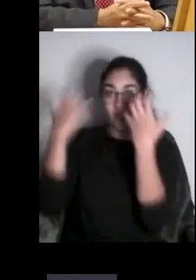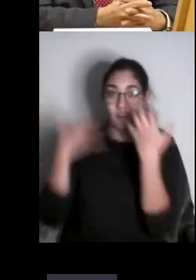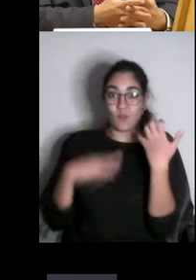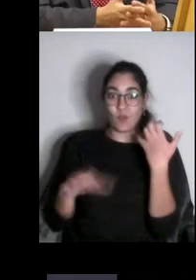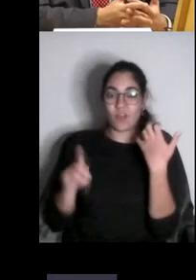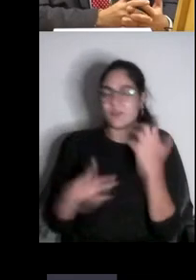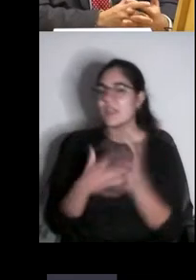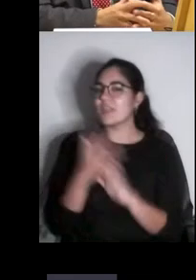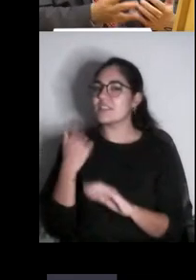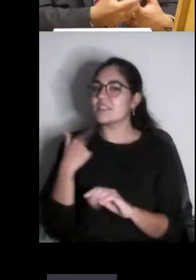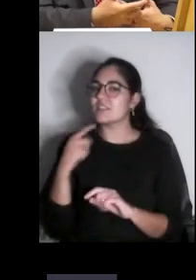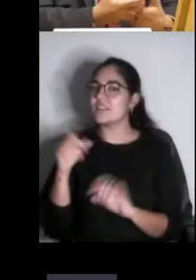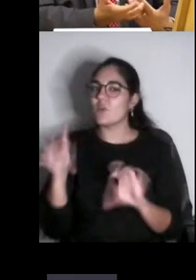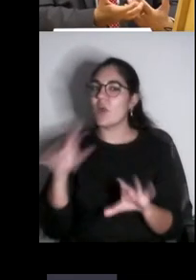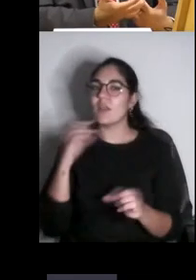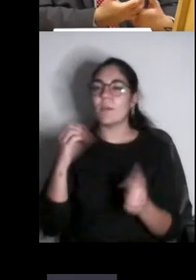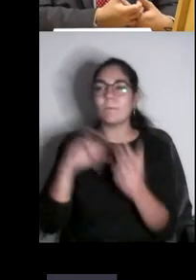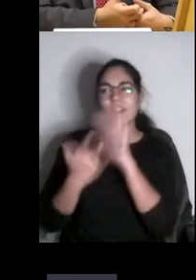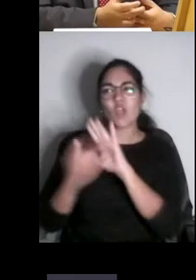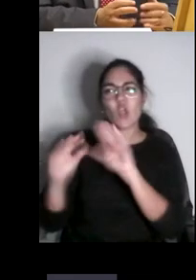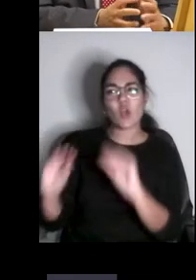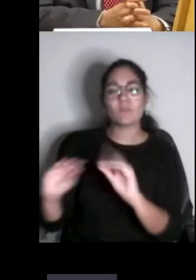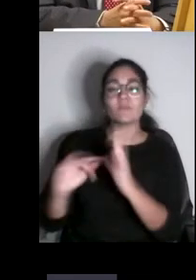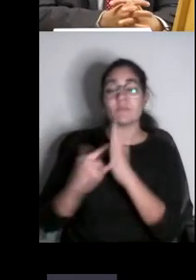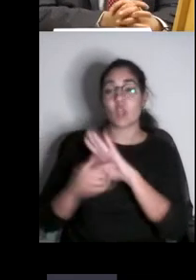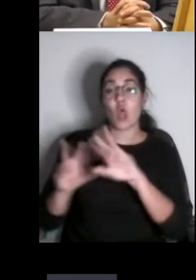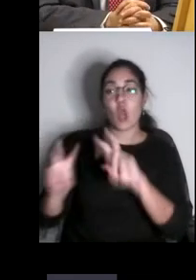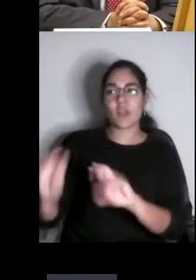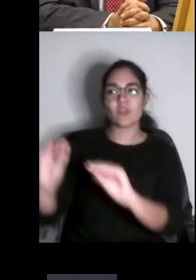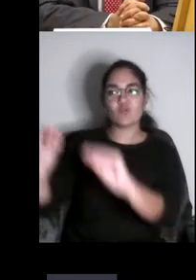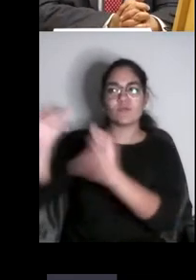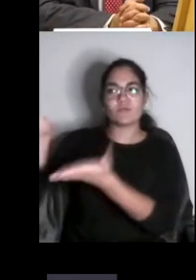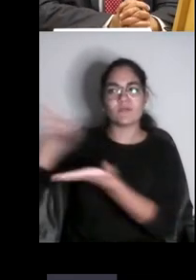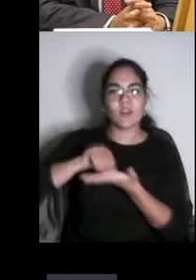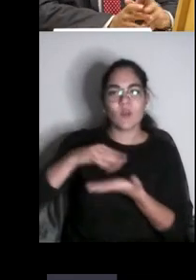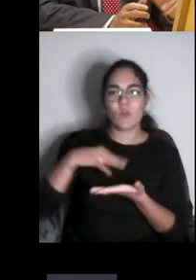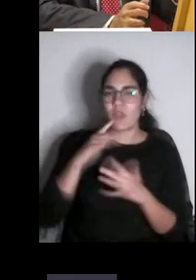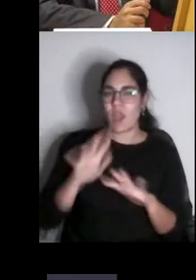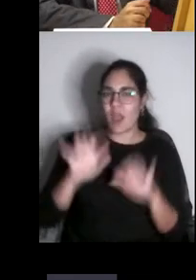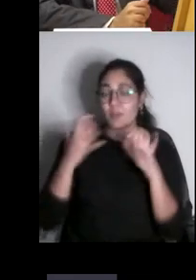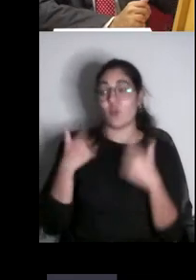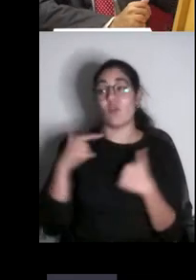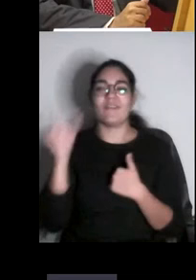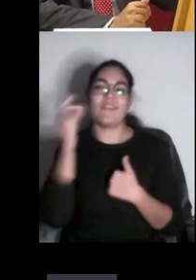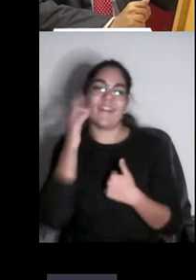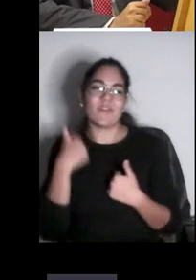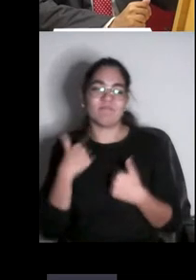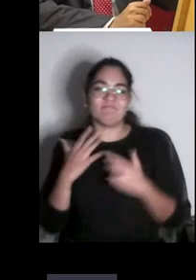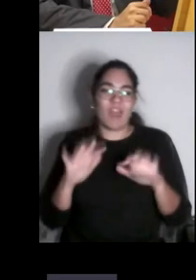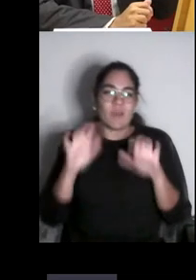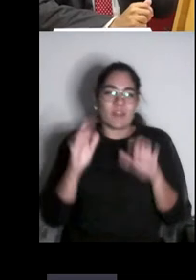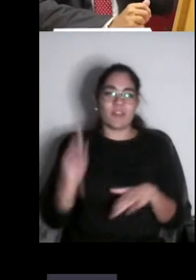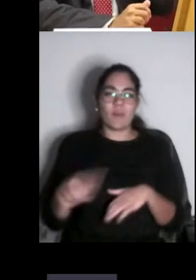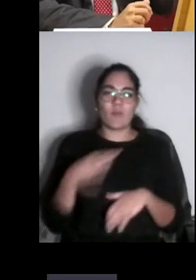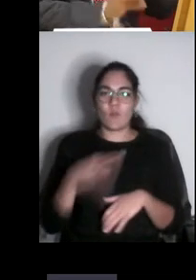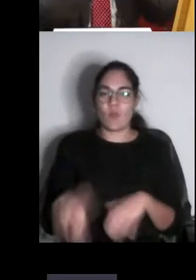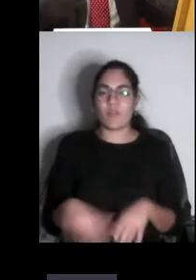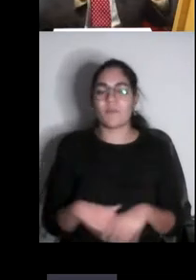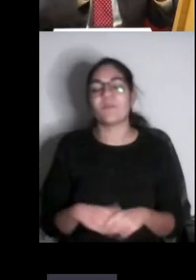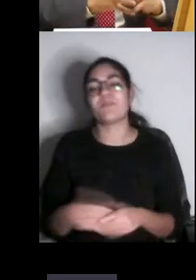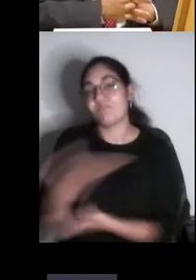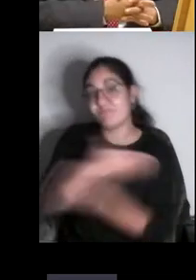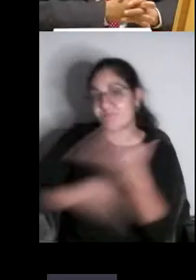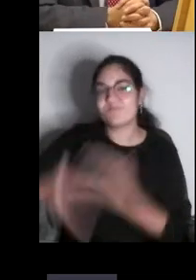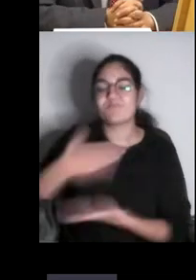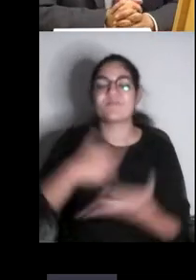una metodología a la que podemos aprender, y a la inversa, también él puede o ella puede aprender de nuestra práctica docente. Bueno, en la